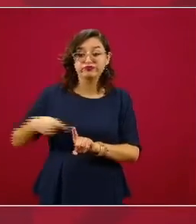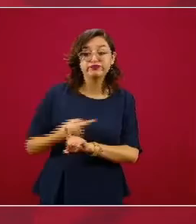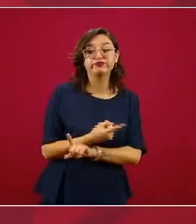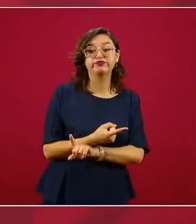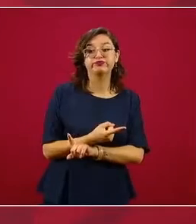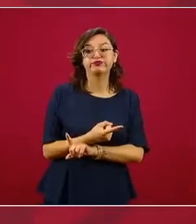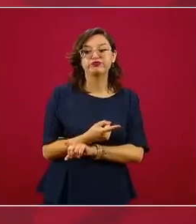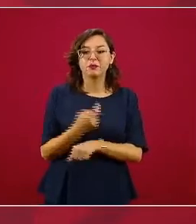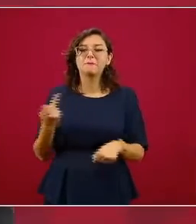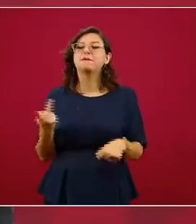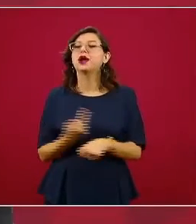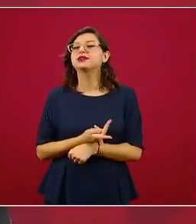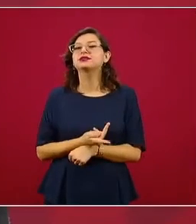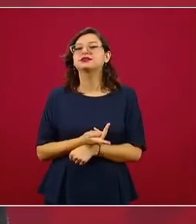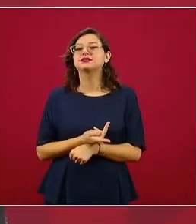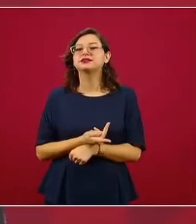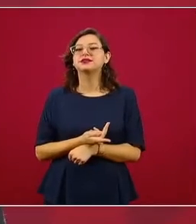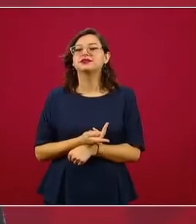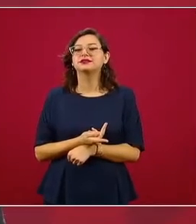había